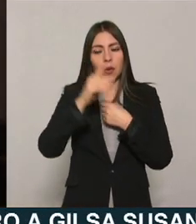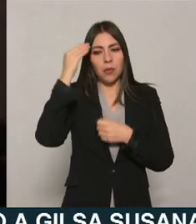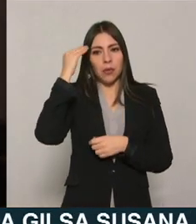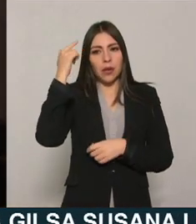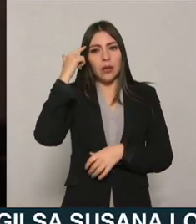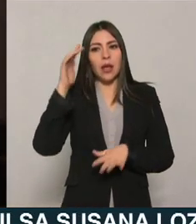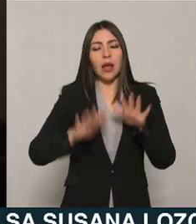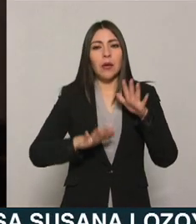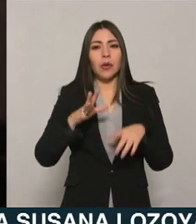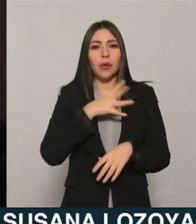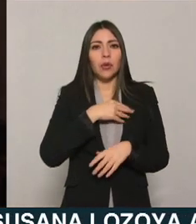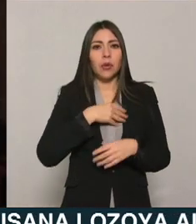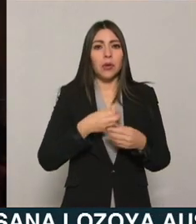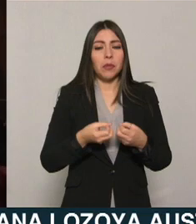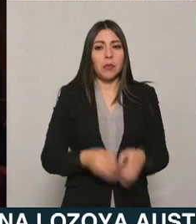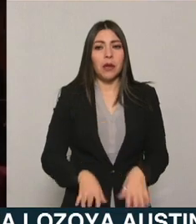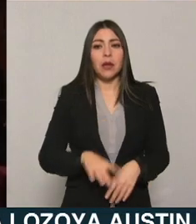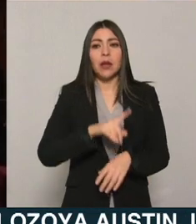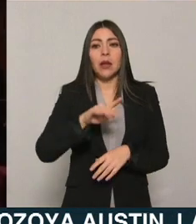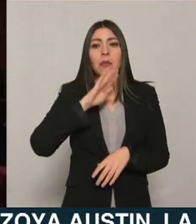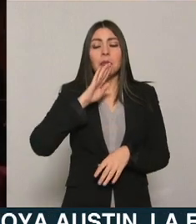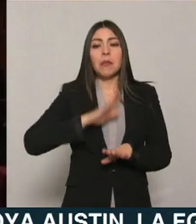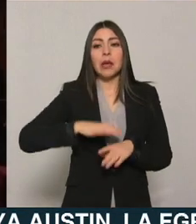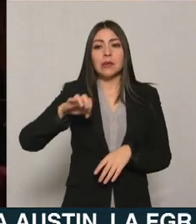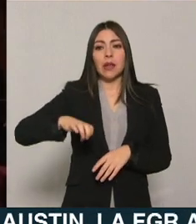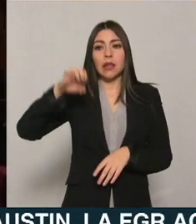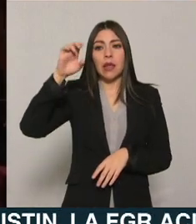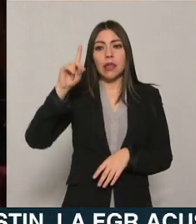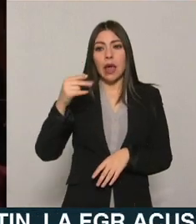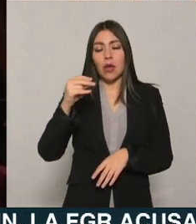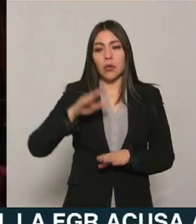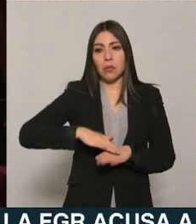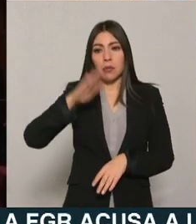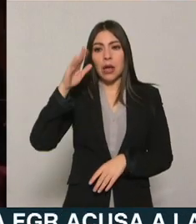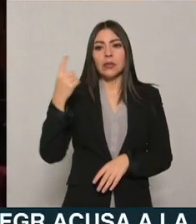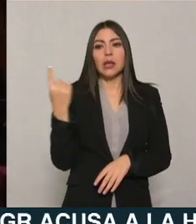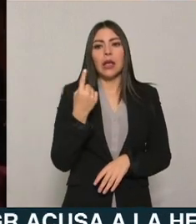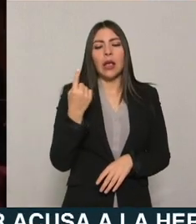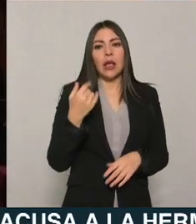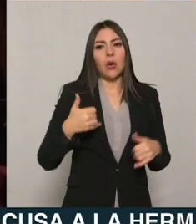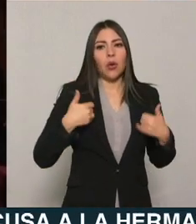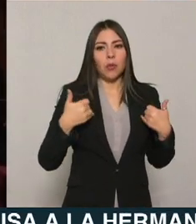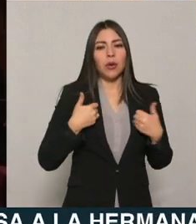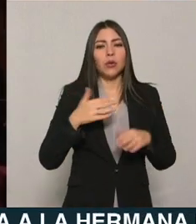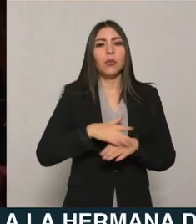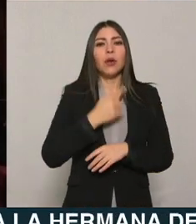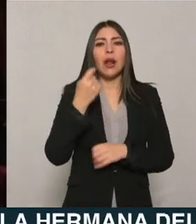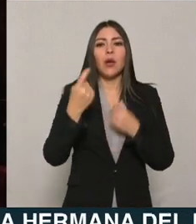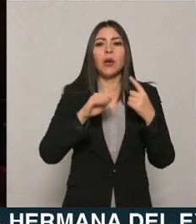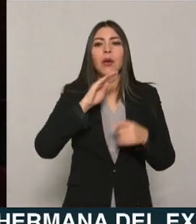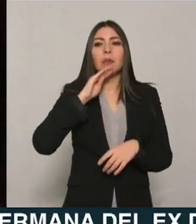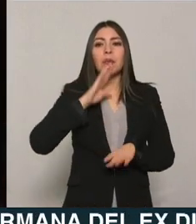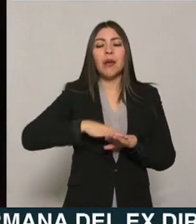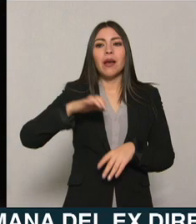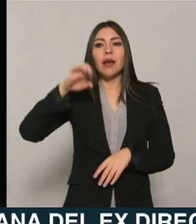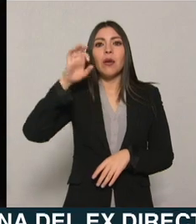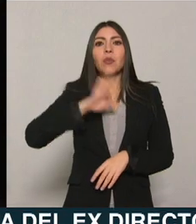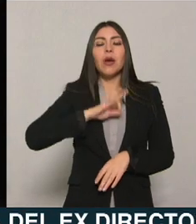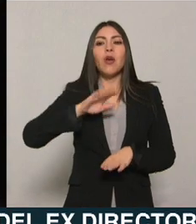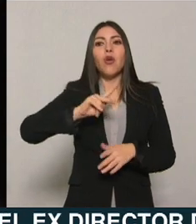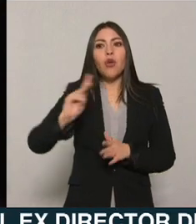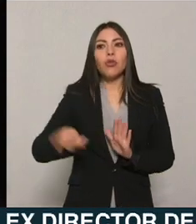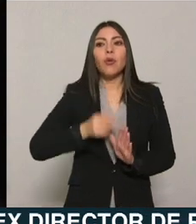llega a afectar más a las madres de edad madura que a las jóvenes, debido a que las madres mayores consideran que ya no tendrán más oportunidades